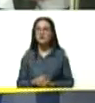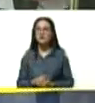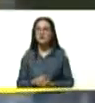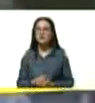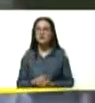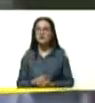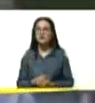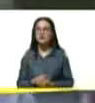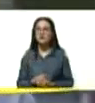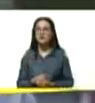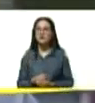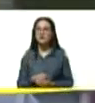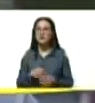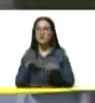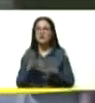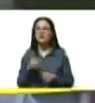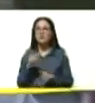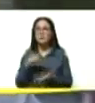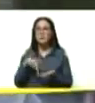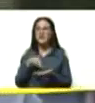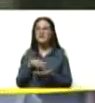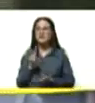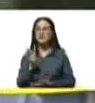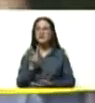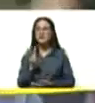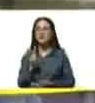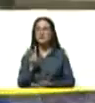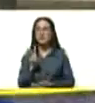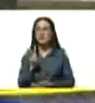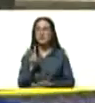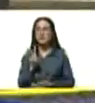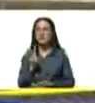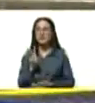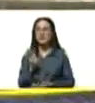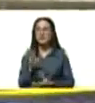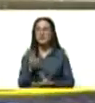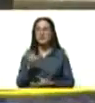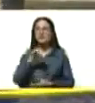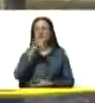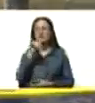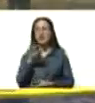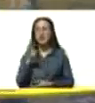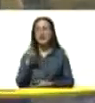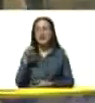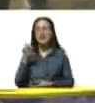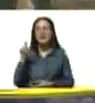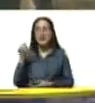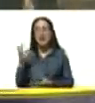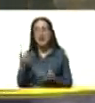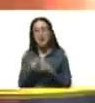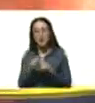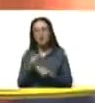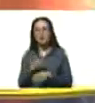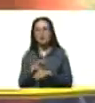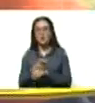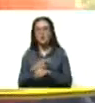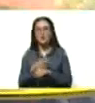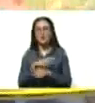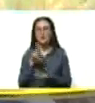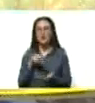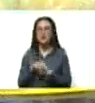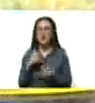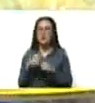la estación Plaza Venezuela, padrinos de Plaza Venezuela y la zona rental, de la mano con el gobierno nacional, con